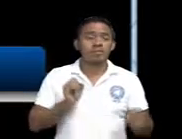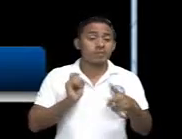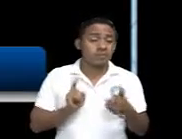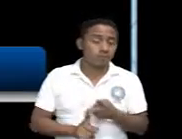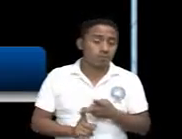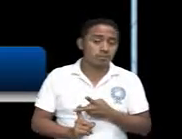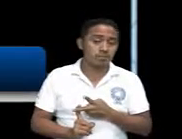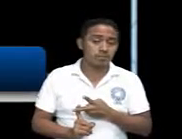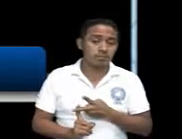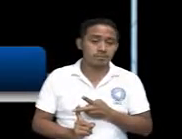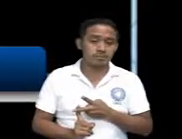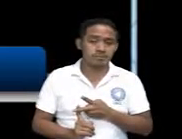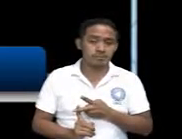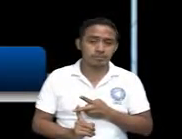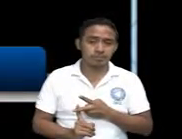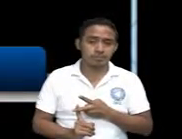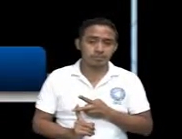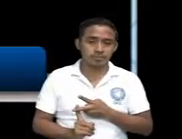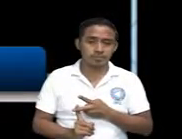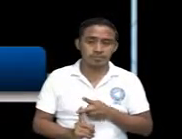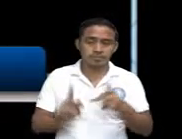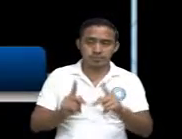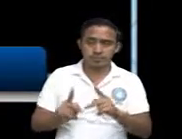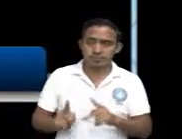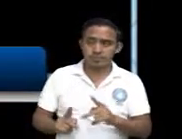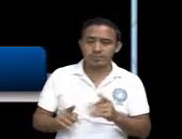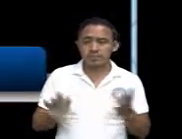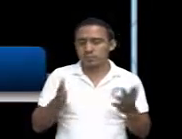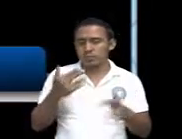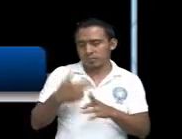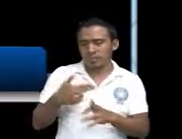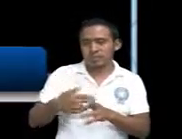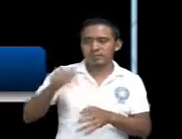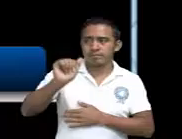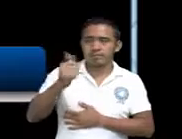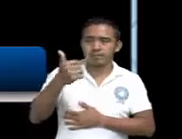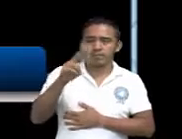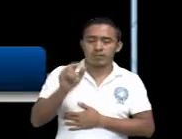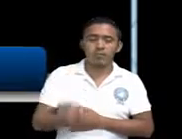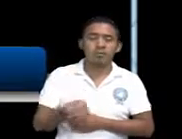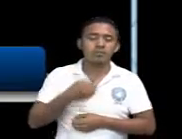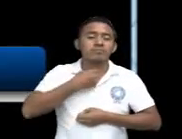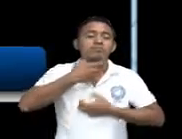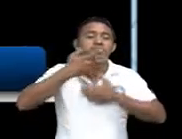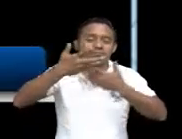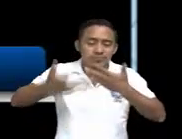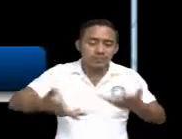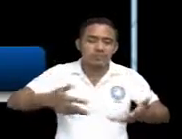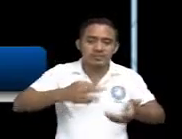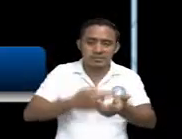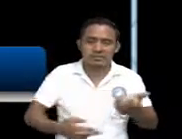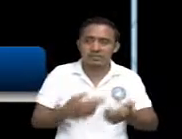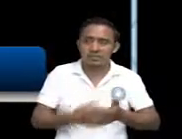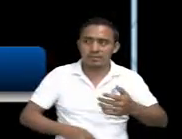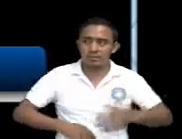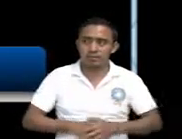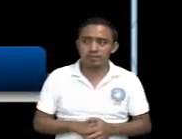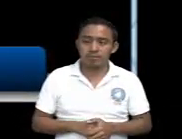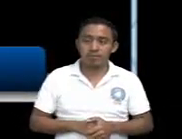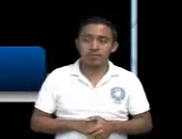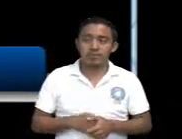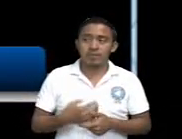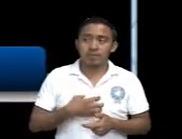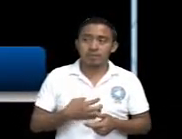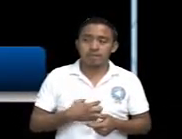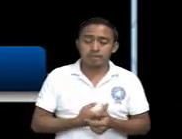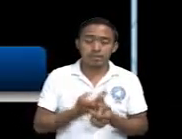plano, tenemos ya el paciente que está en agudo, por ejemplo, que llega con sangrado, los tratamos, se le coloca una sonda con balón